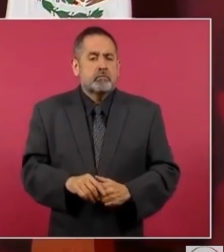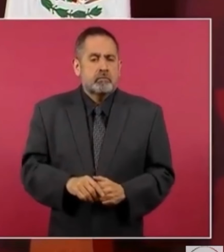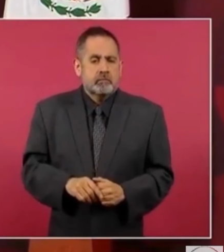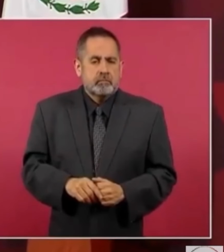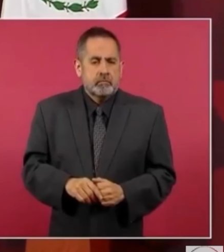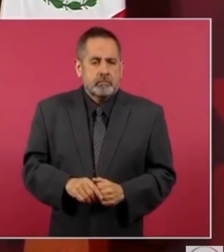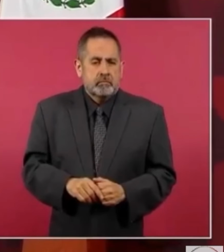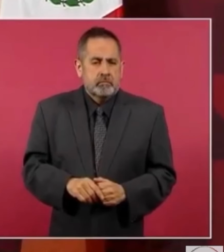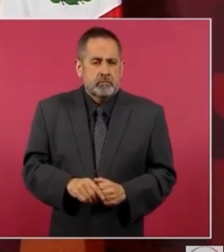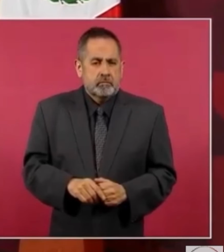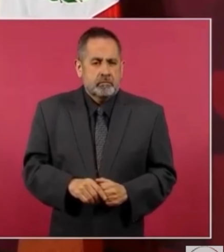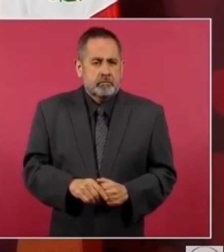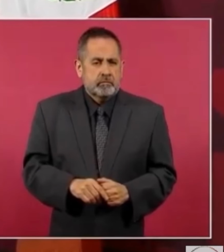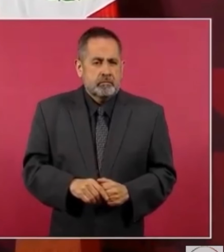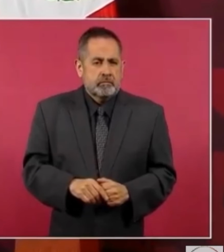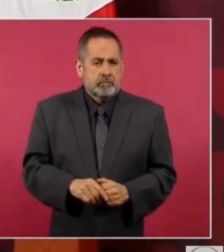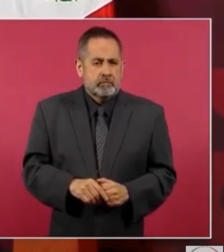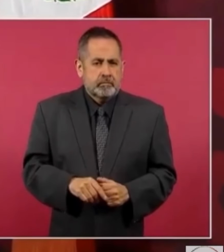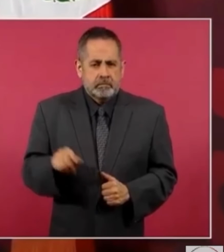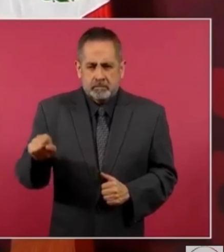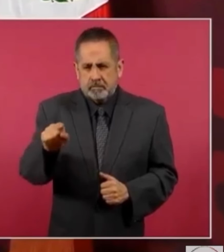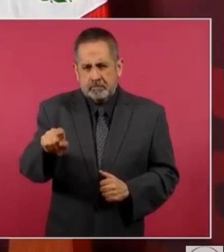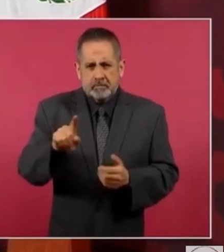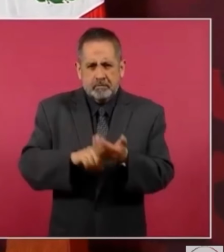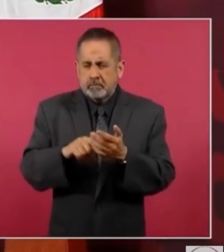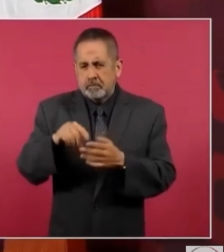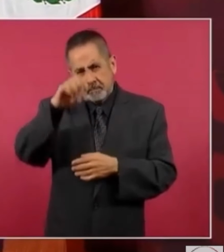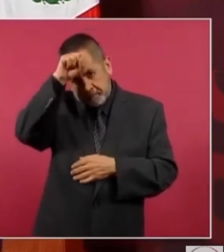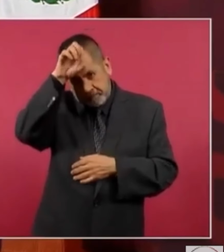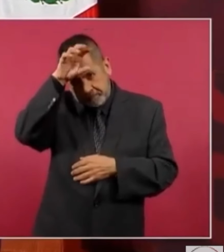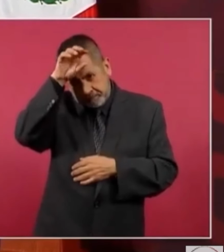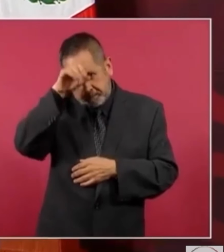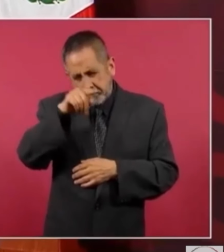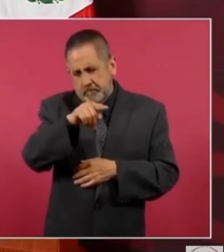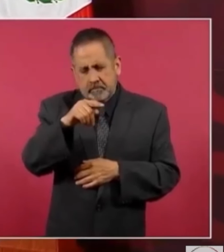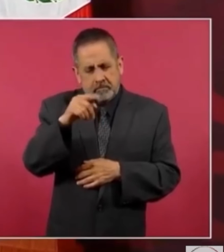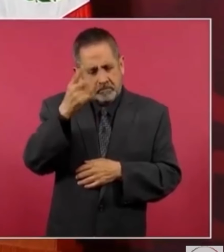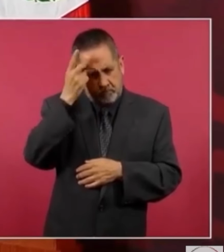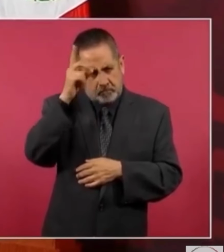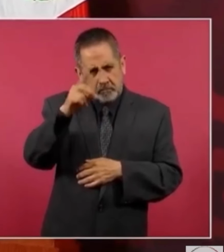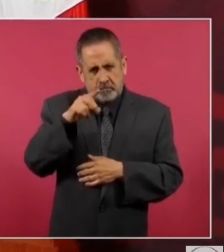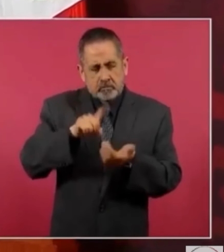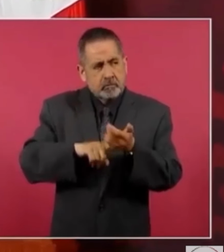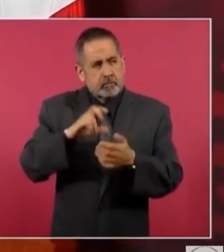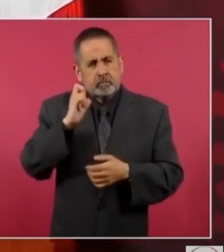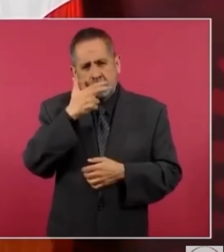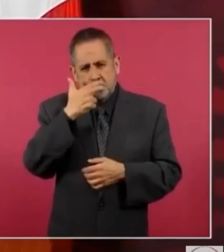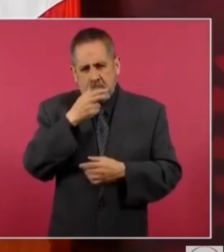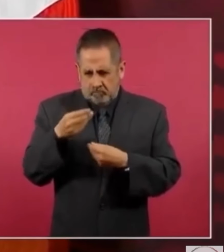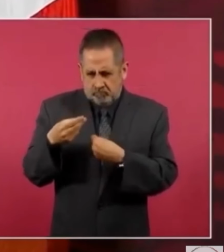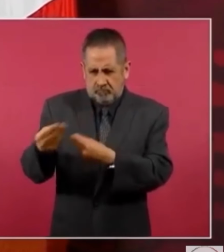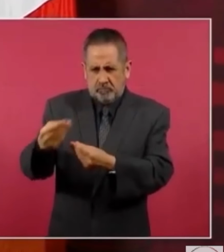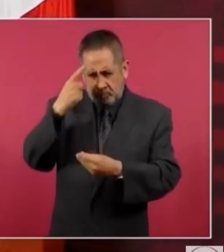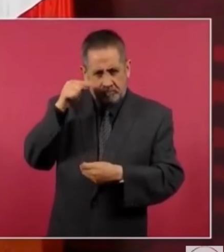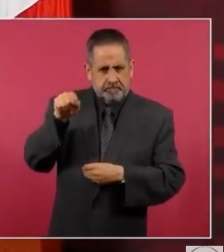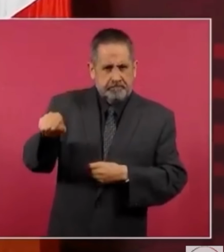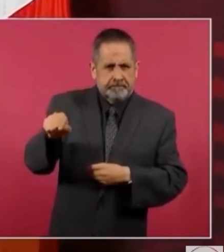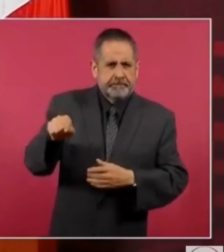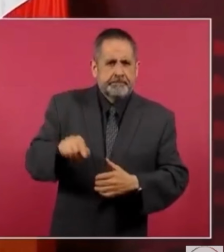tengo ahí unas acciones de una mina en Chihuahua.